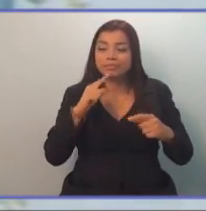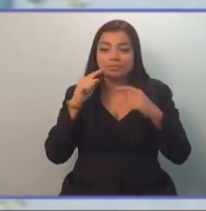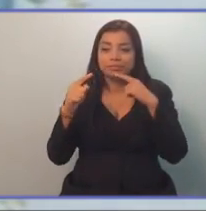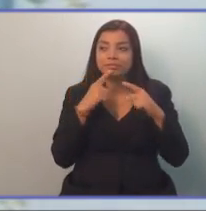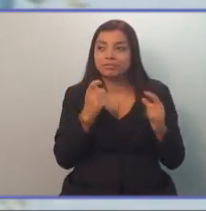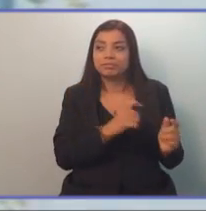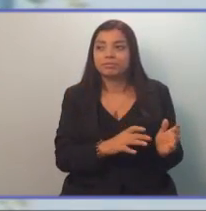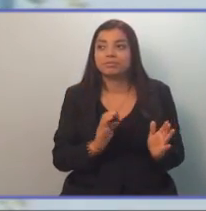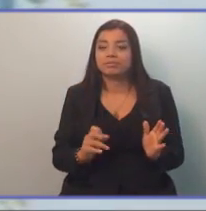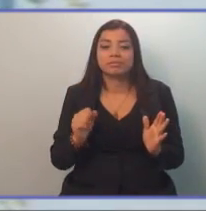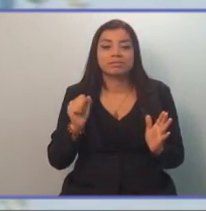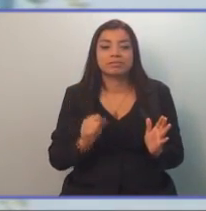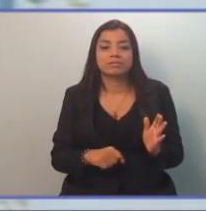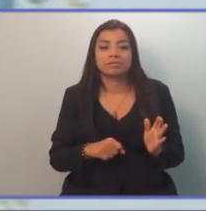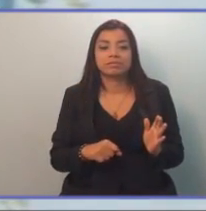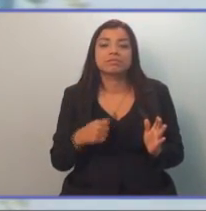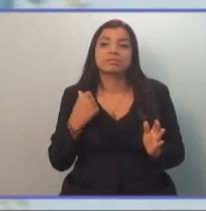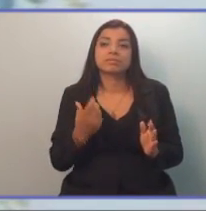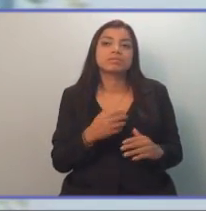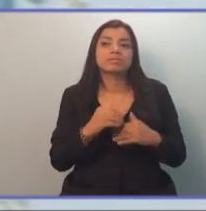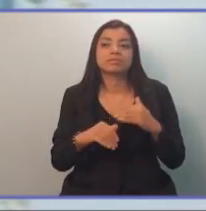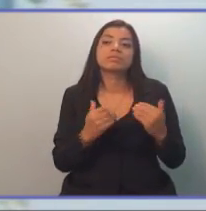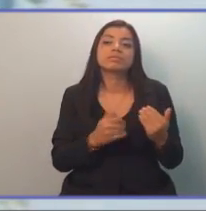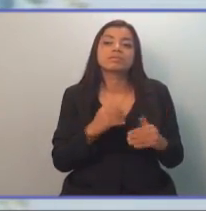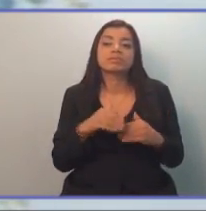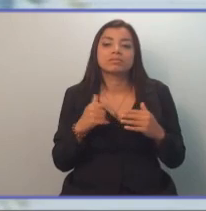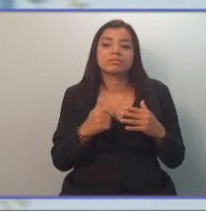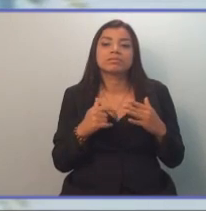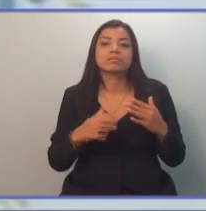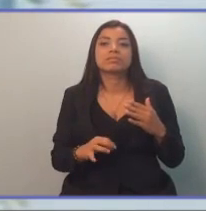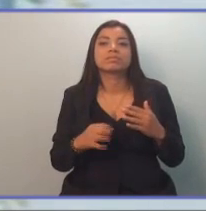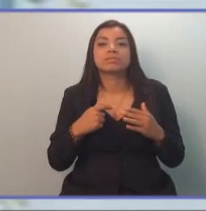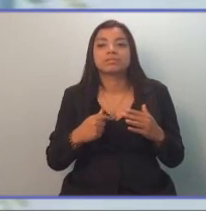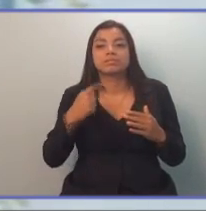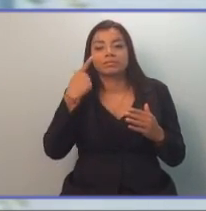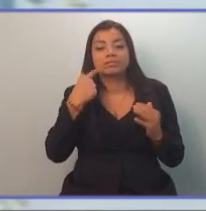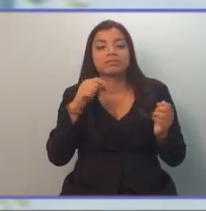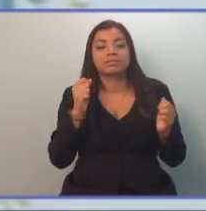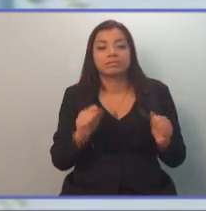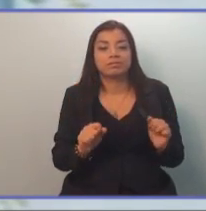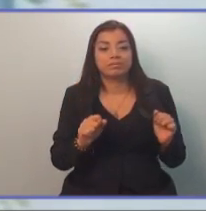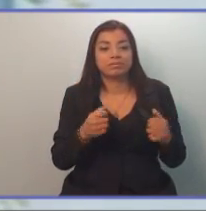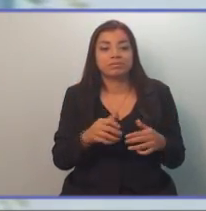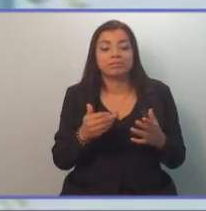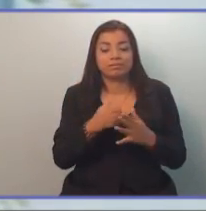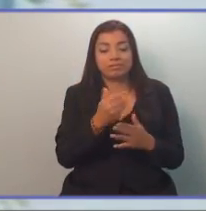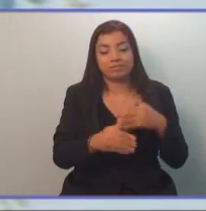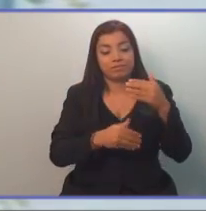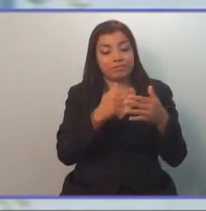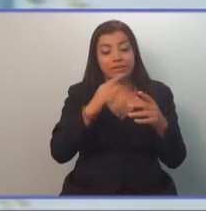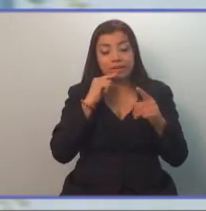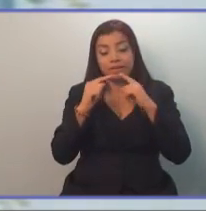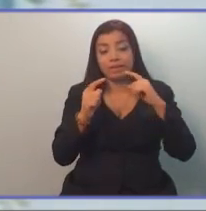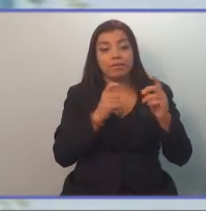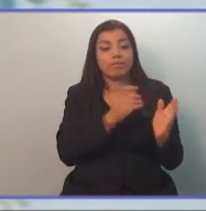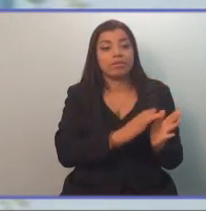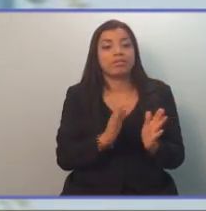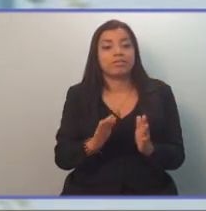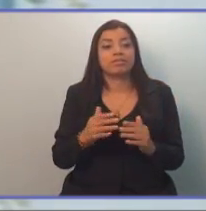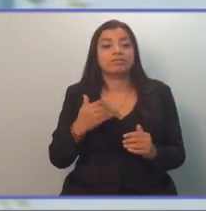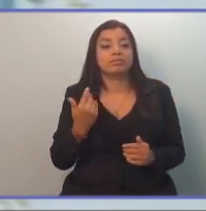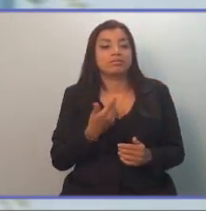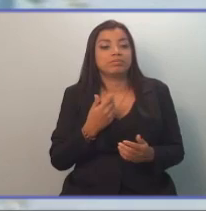pero debo de repetir que la práctica ha demostrado que eso no es así. Tienen mucha carga administrativa y entonces